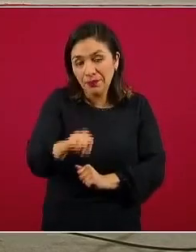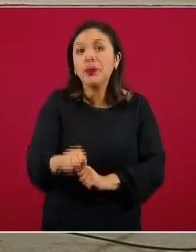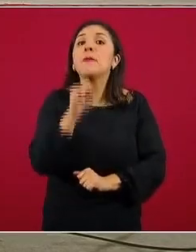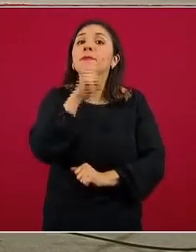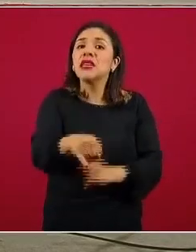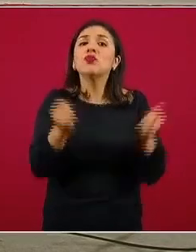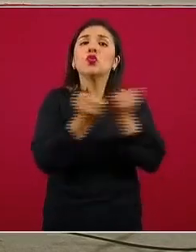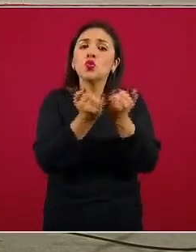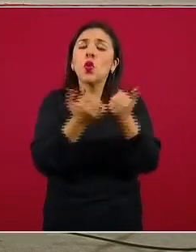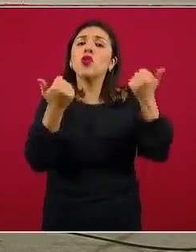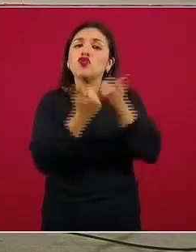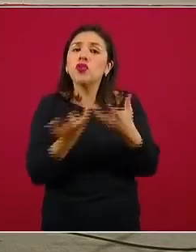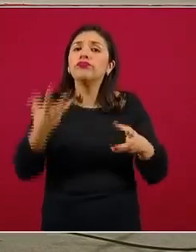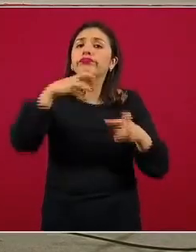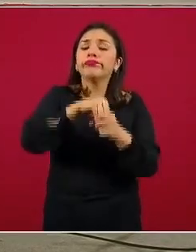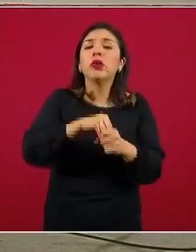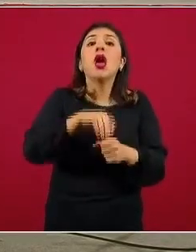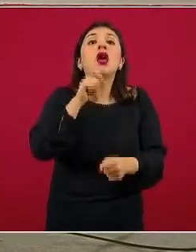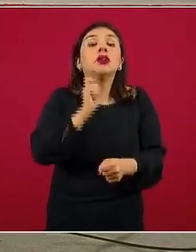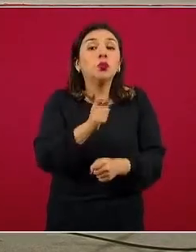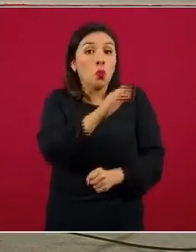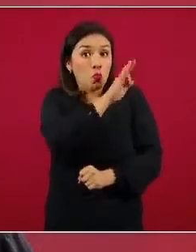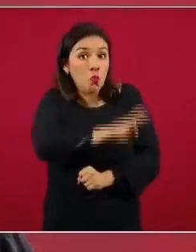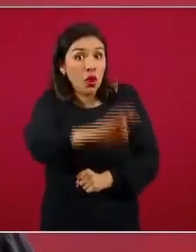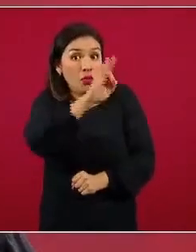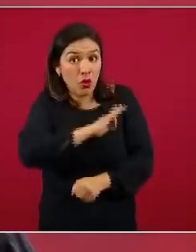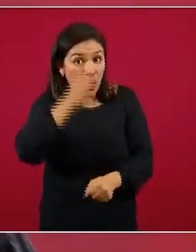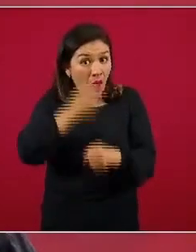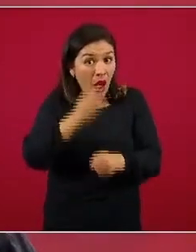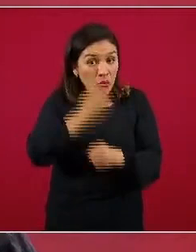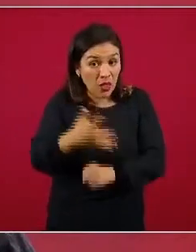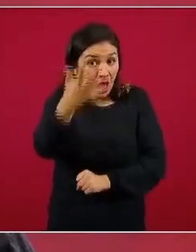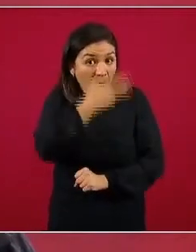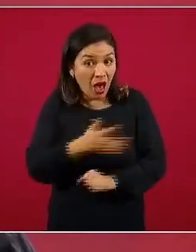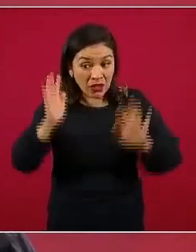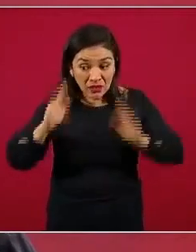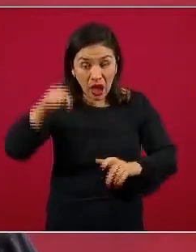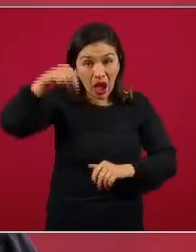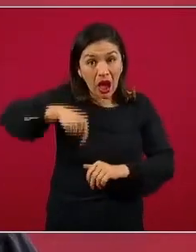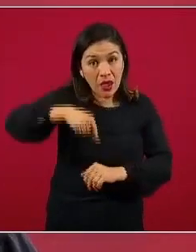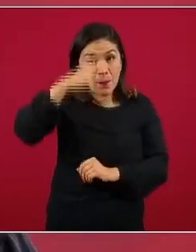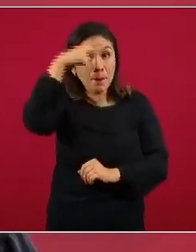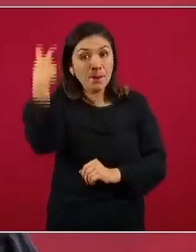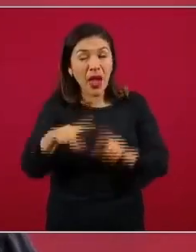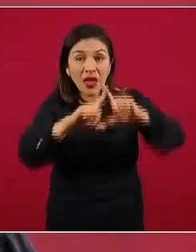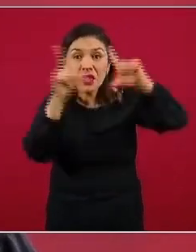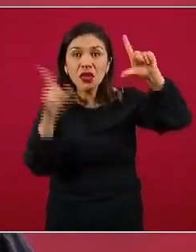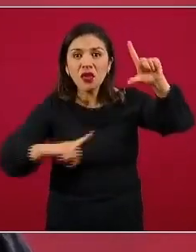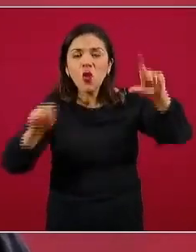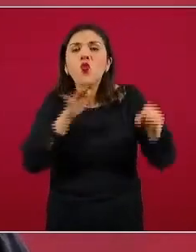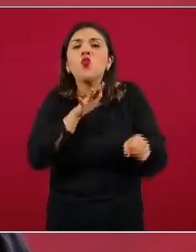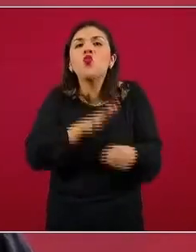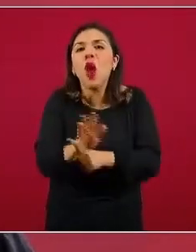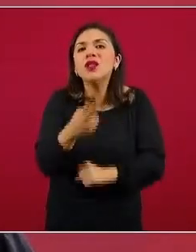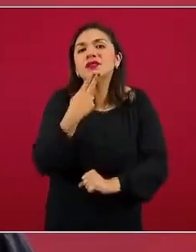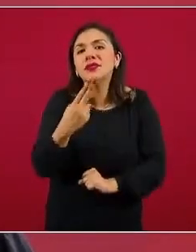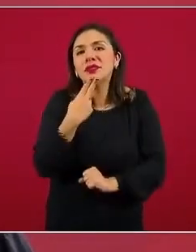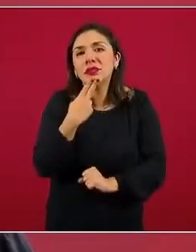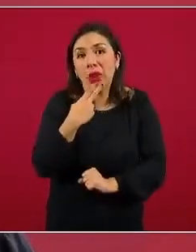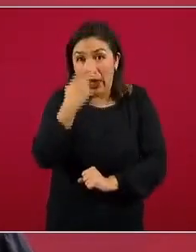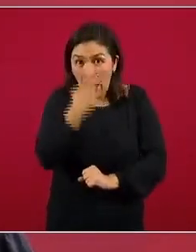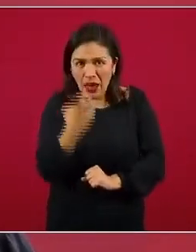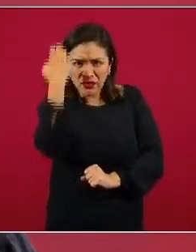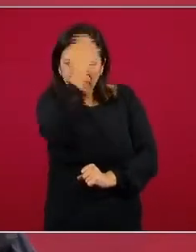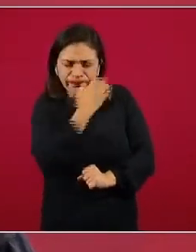par integrando aquella capacidad que en este momento se pudiera tener ya en el territorio nacional. En la medida que este